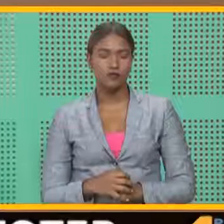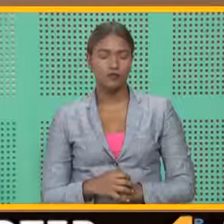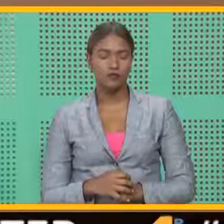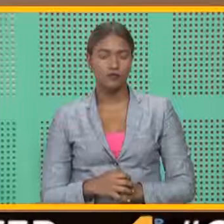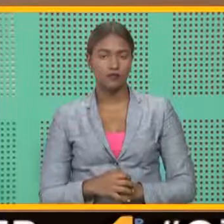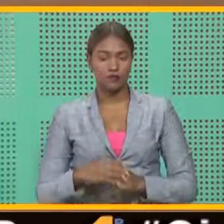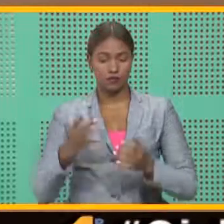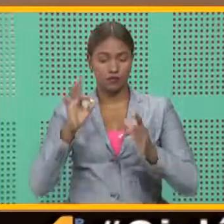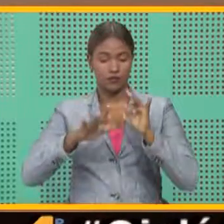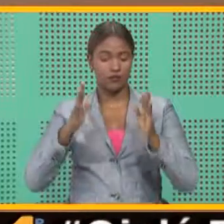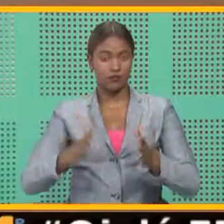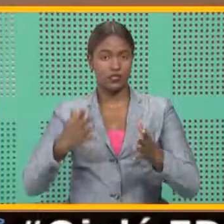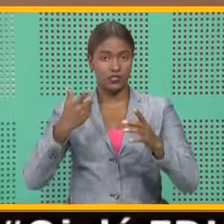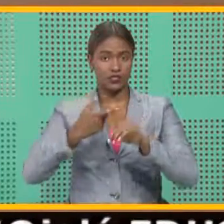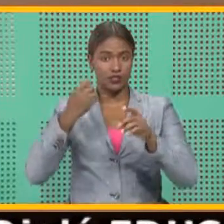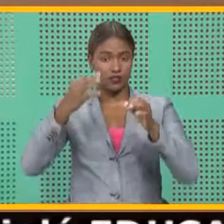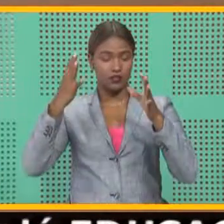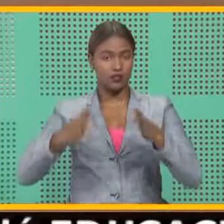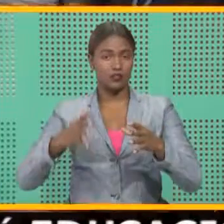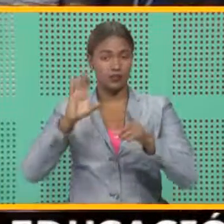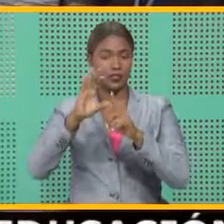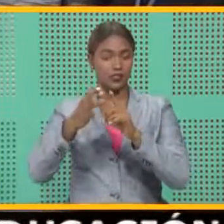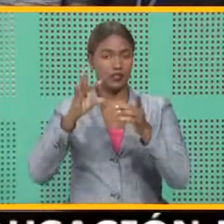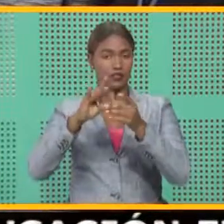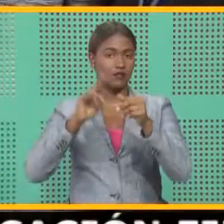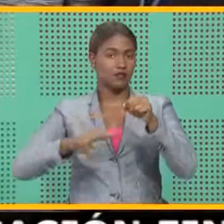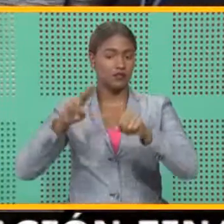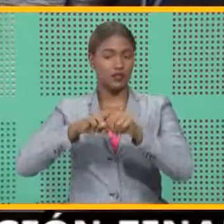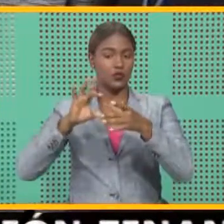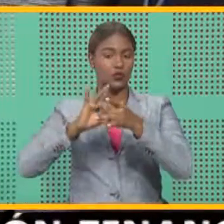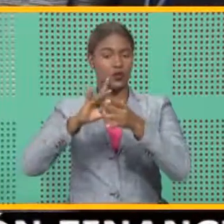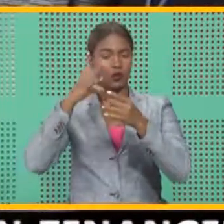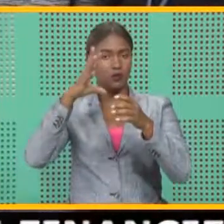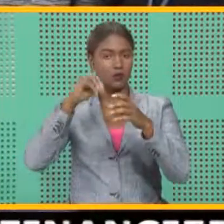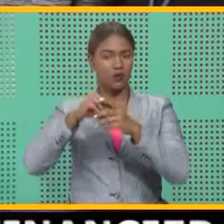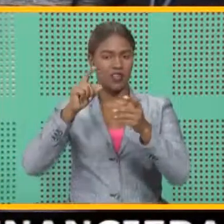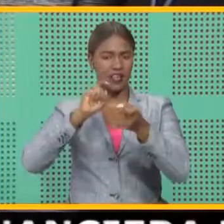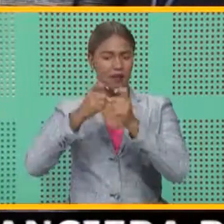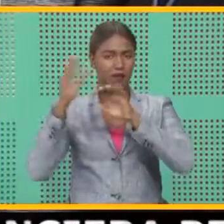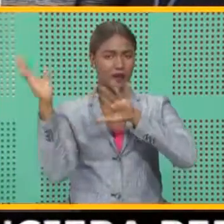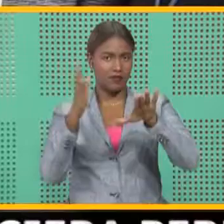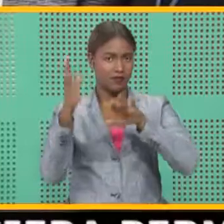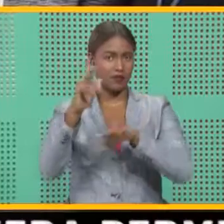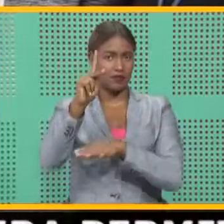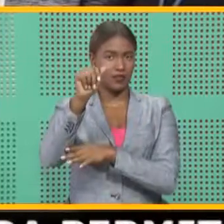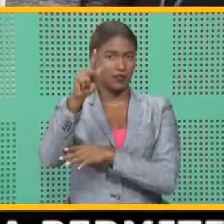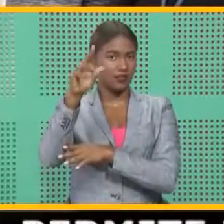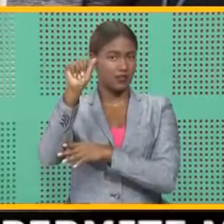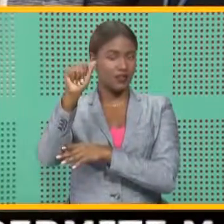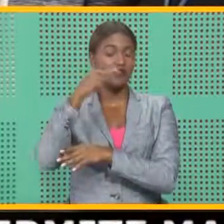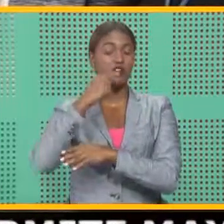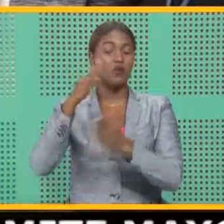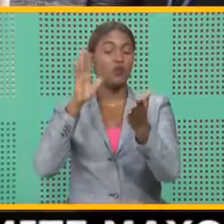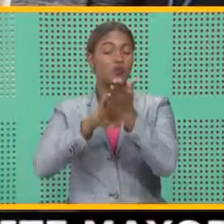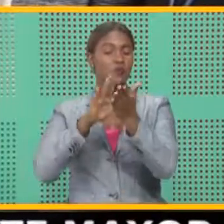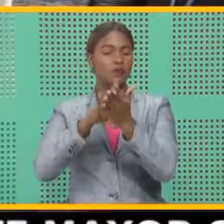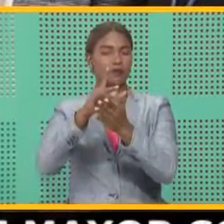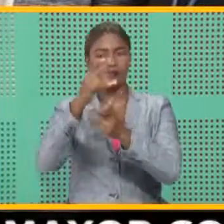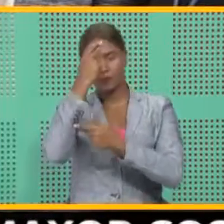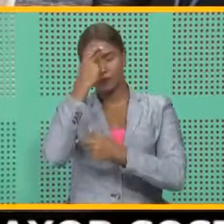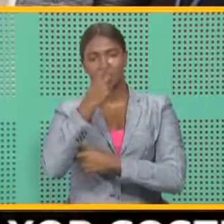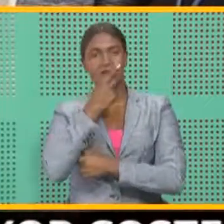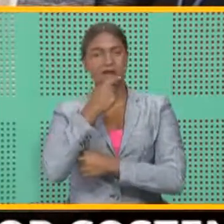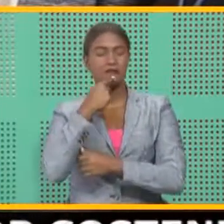La secretaria ejecutiva de la Convención Marco de las Naciones Unidas sobre Cambio Climático, Patricia Espinosa, valoró y felicitó a República